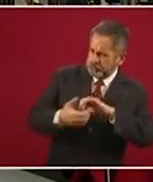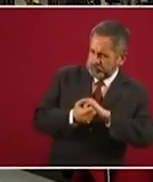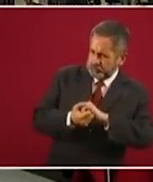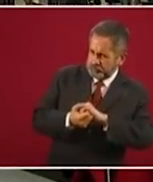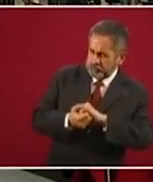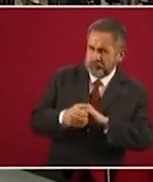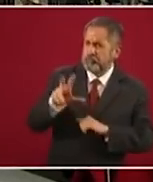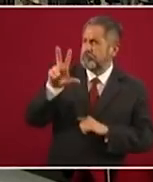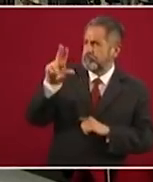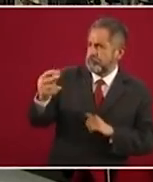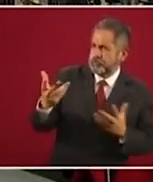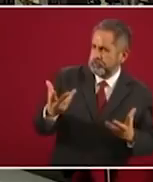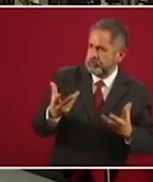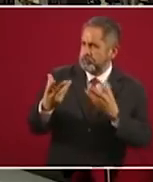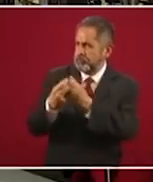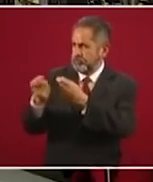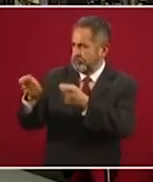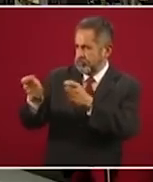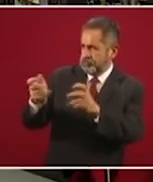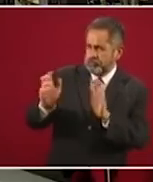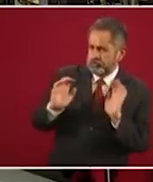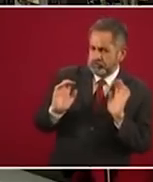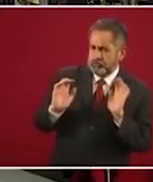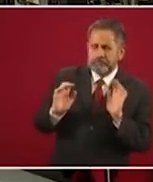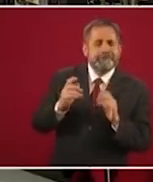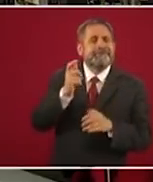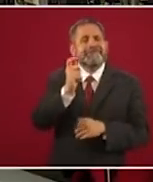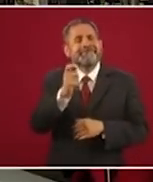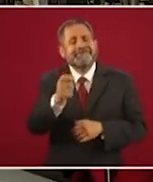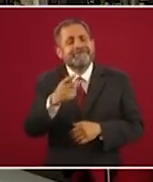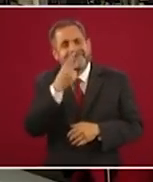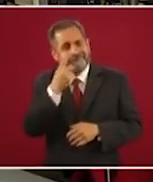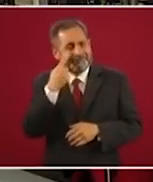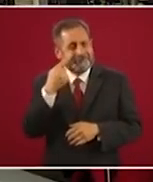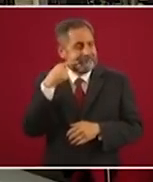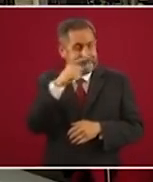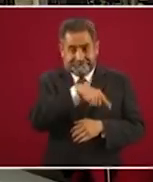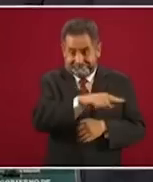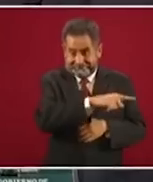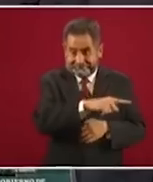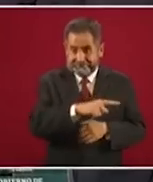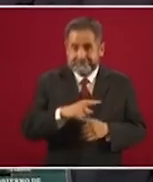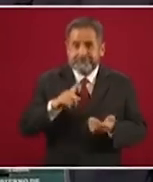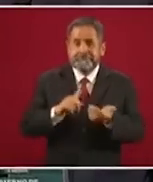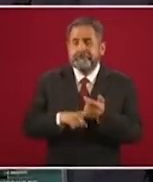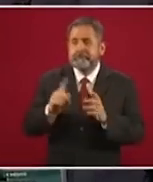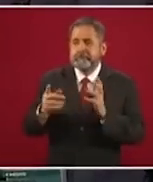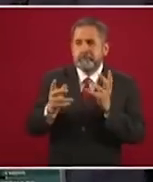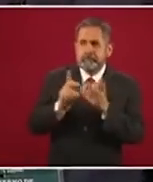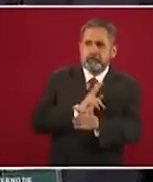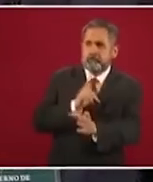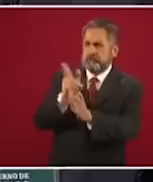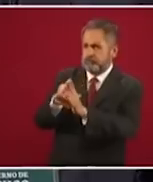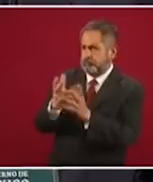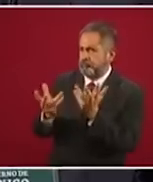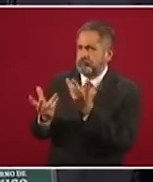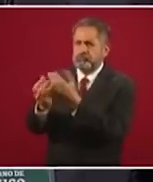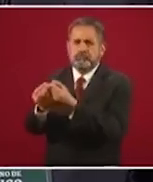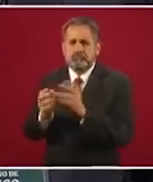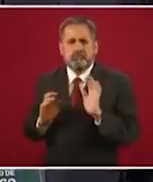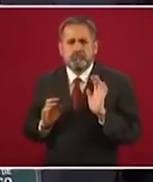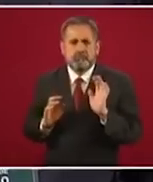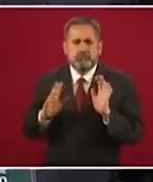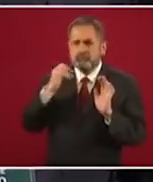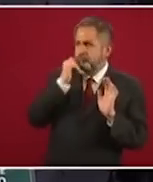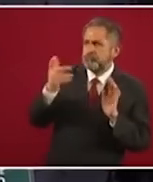no centralización, que no necesita. Bueno, es que ellos lo que alegan es que no están como tal adheridos, sino porque no